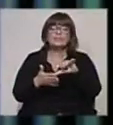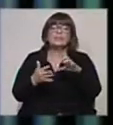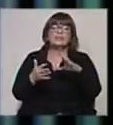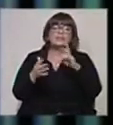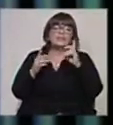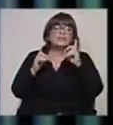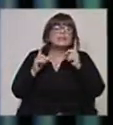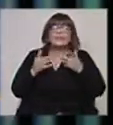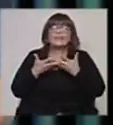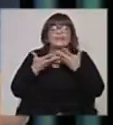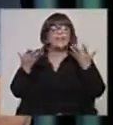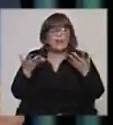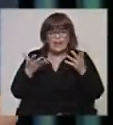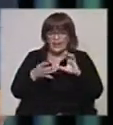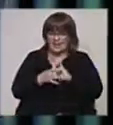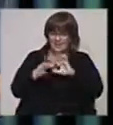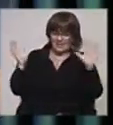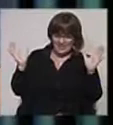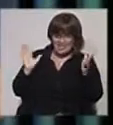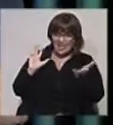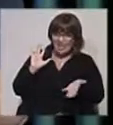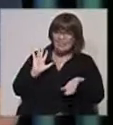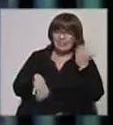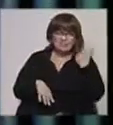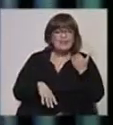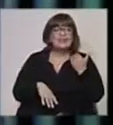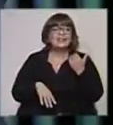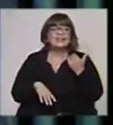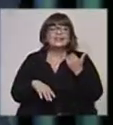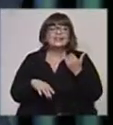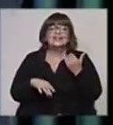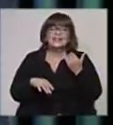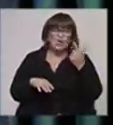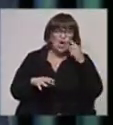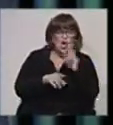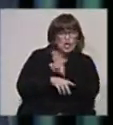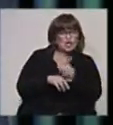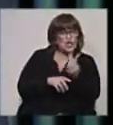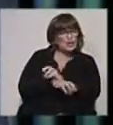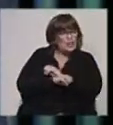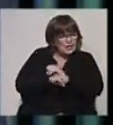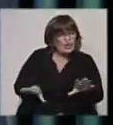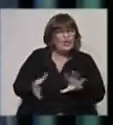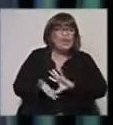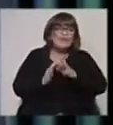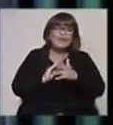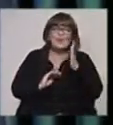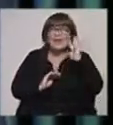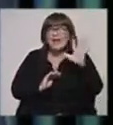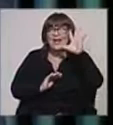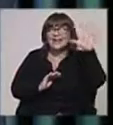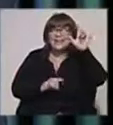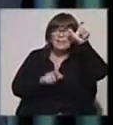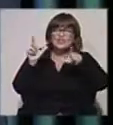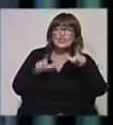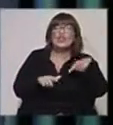tenía una libertad mucho más grande, quizá había un descontrol mayor, y creo que es esa visión romántica del corresponsal extranjero